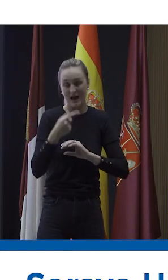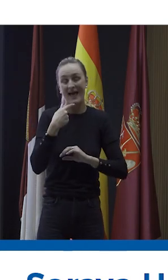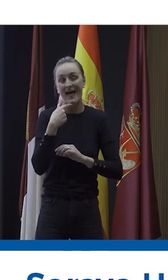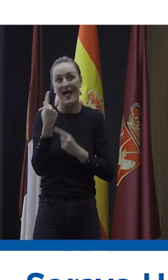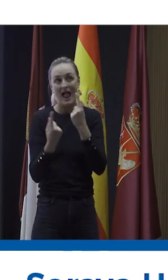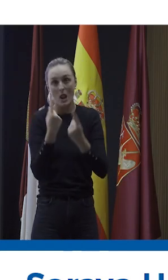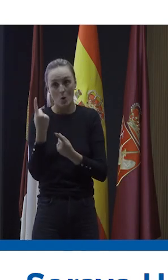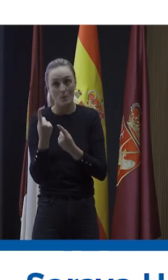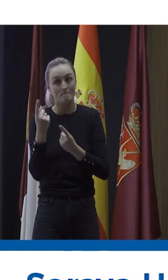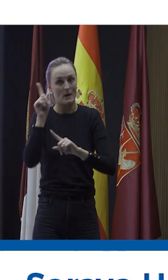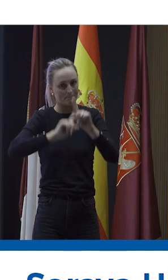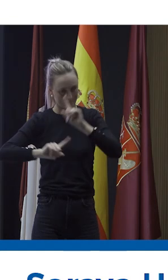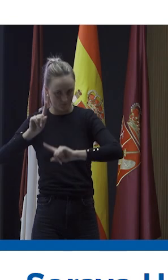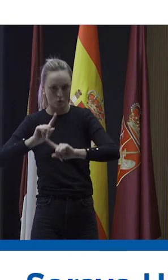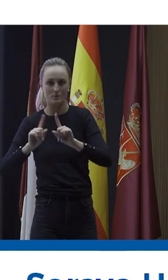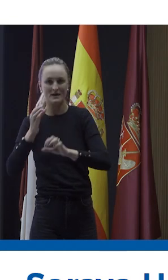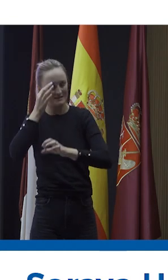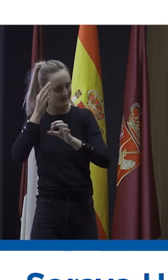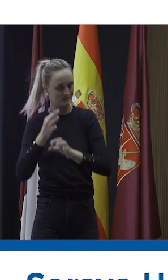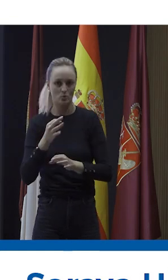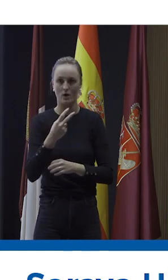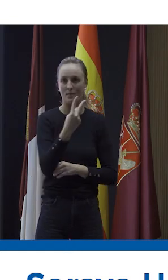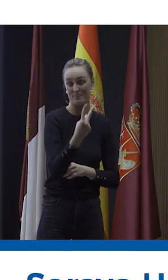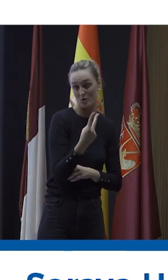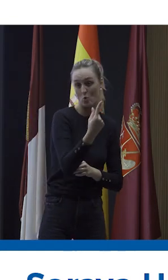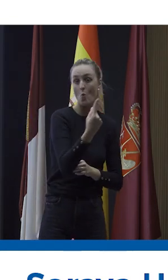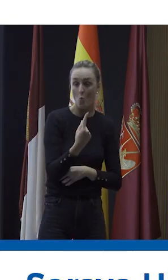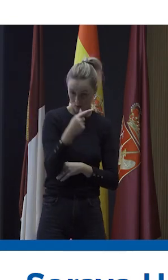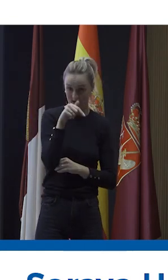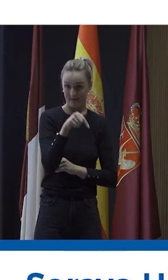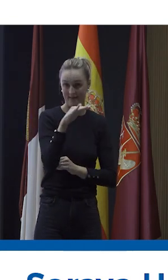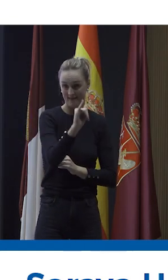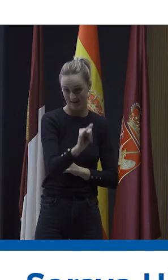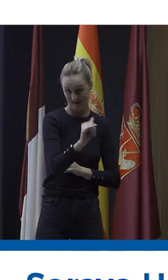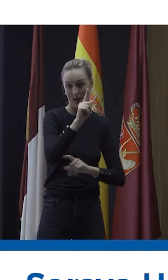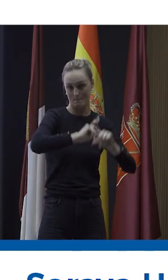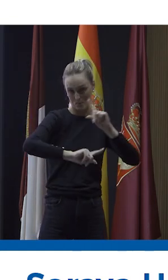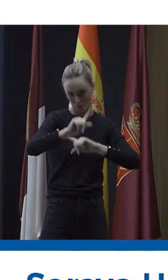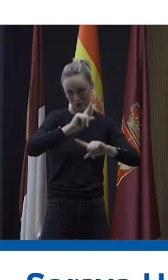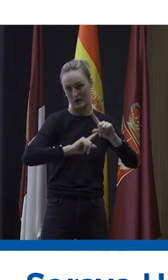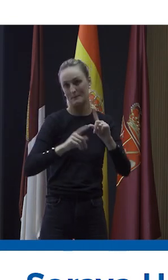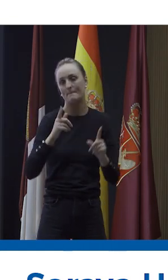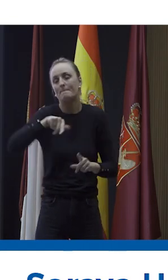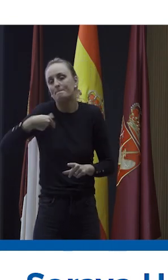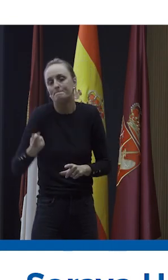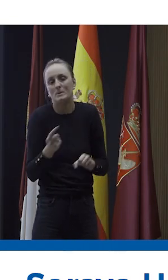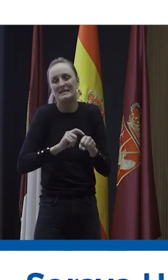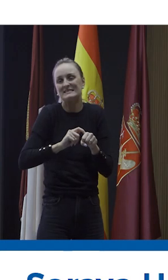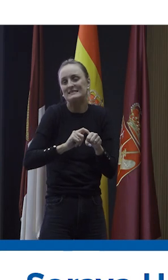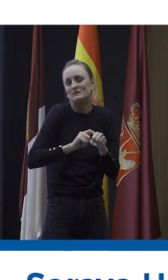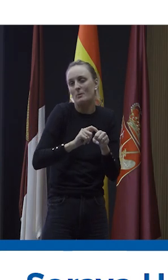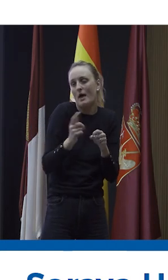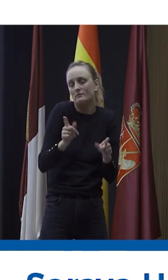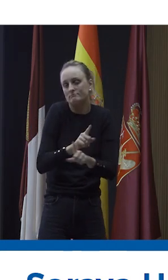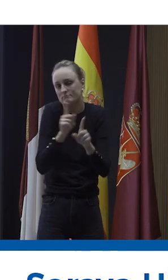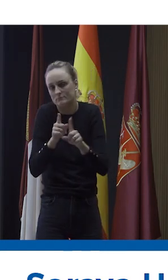tipo de prolapso, o sea, de cada 2, una sí lo tiene, ¿vale? Luego que sean sintomáticas o no, pues ya son otras cifras, ¿vale?